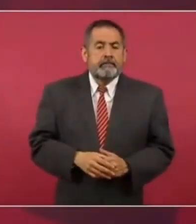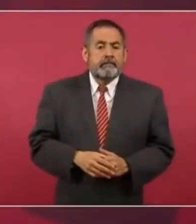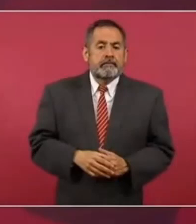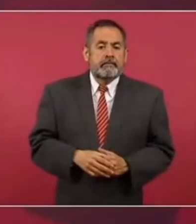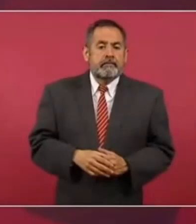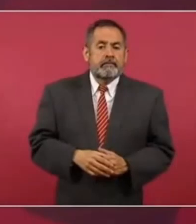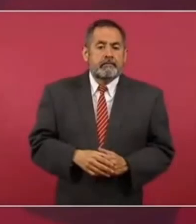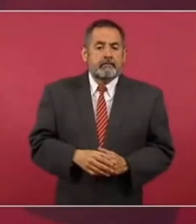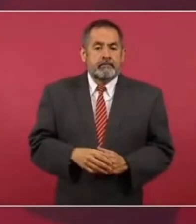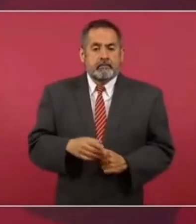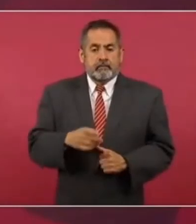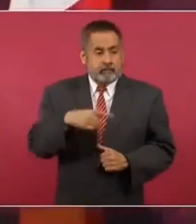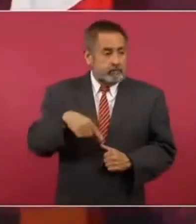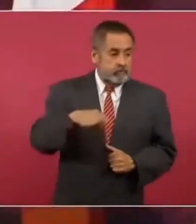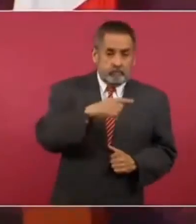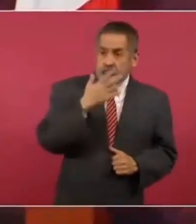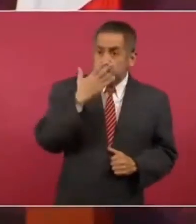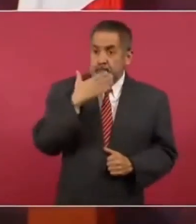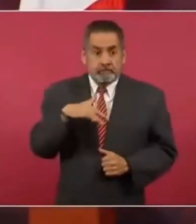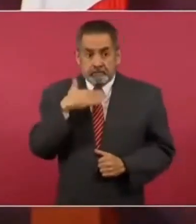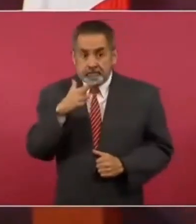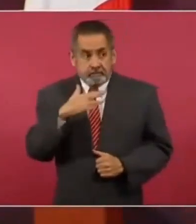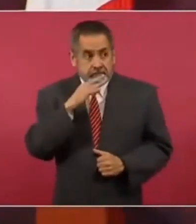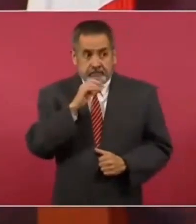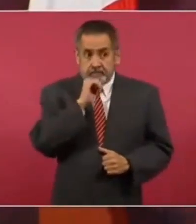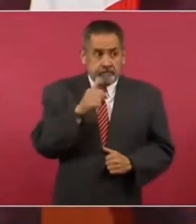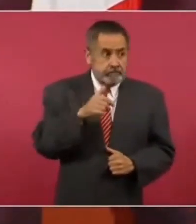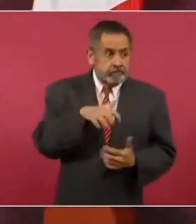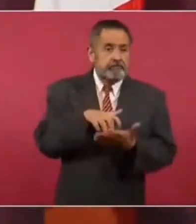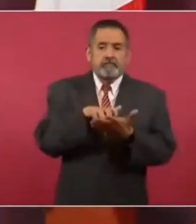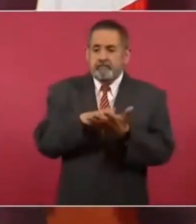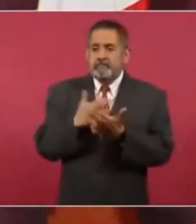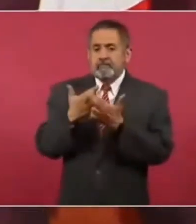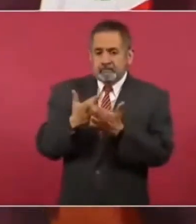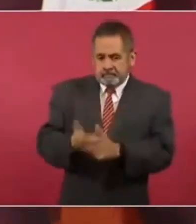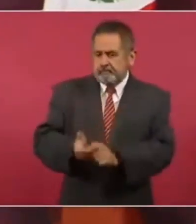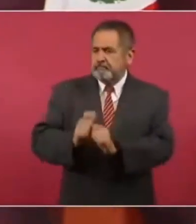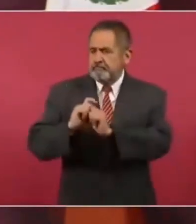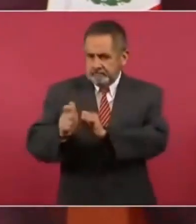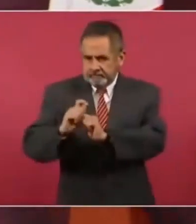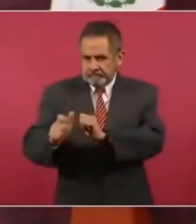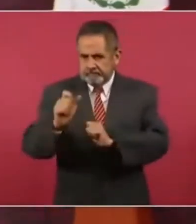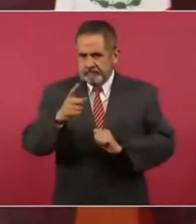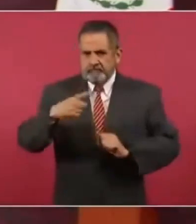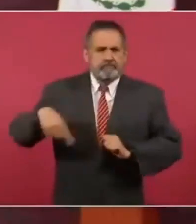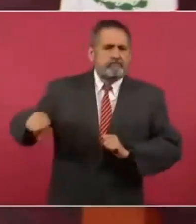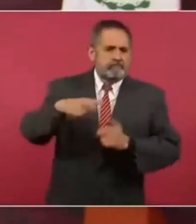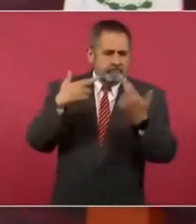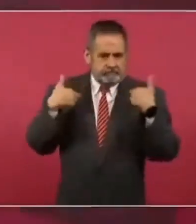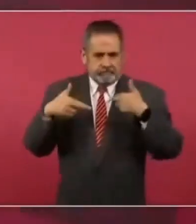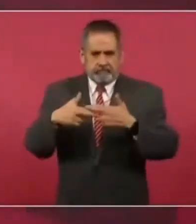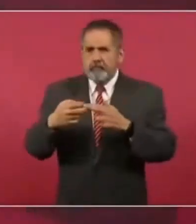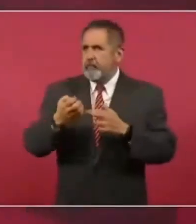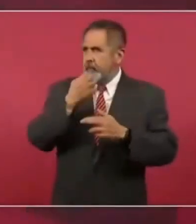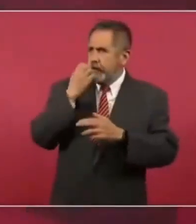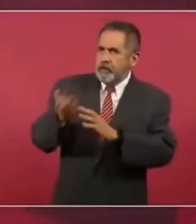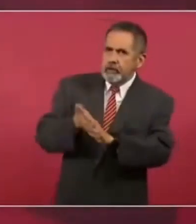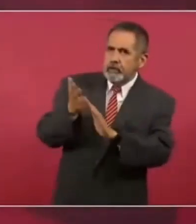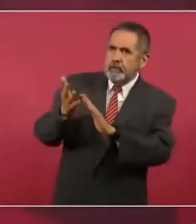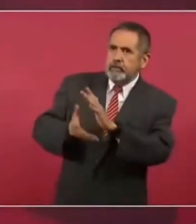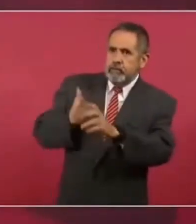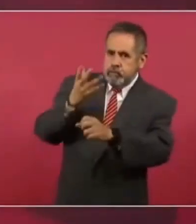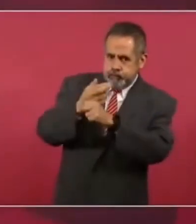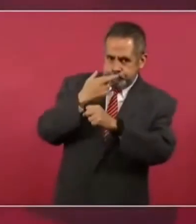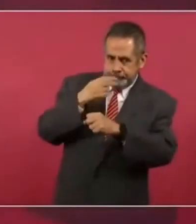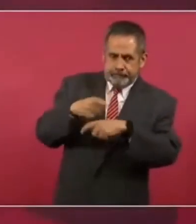si no hay corrupción, hay presupuesto, se les puede pagar bien a los maestros, se mejoran las escuelas,